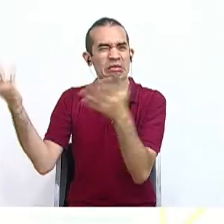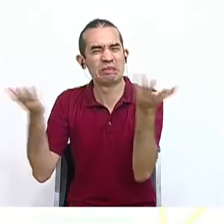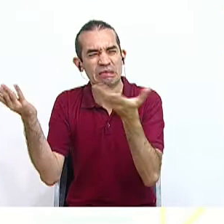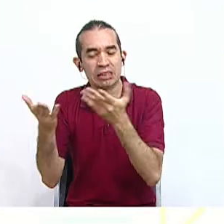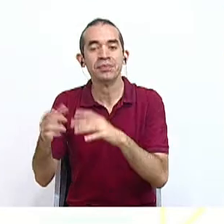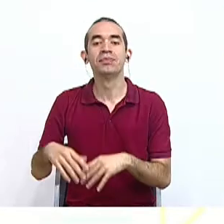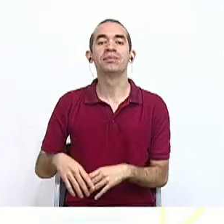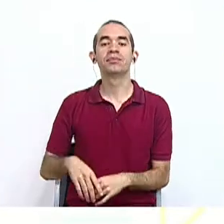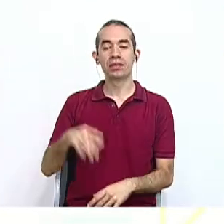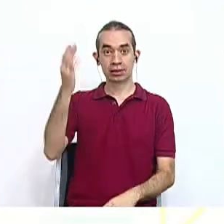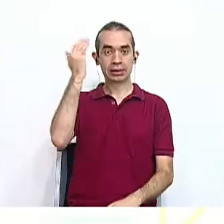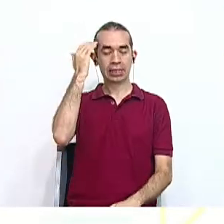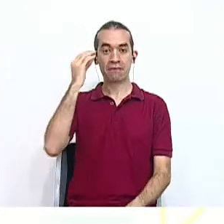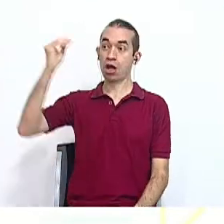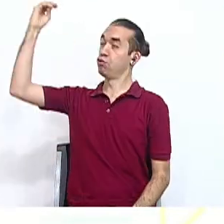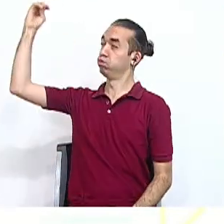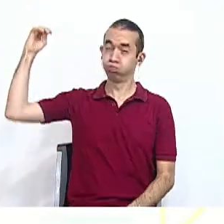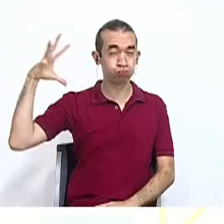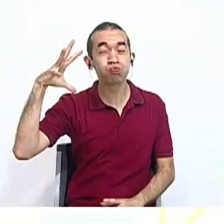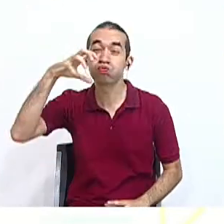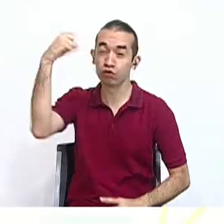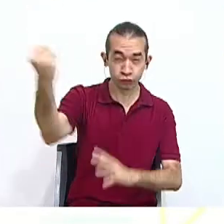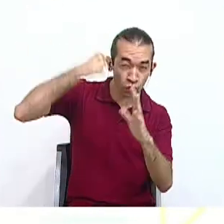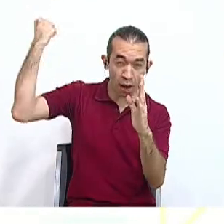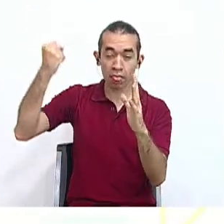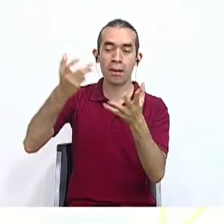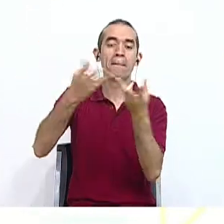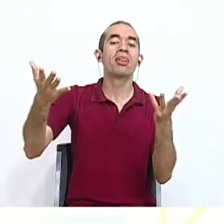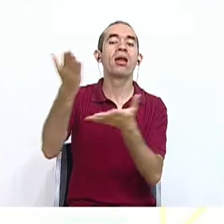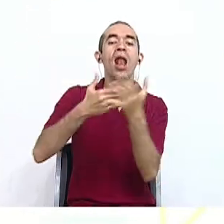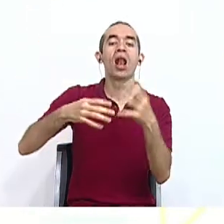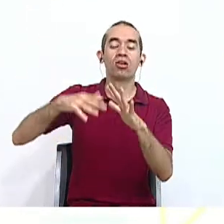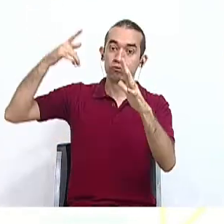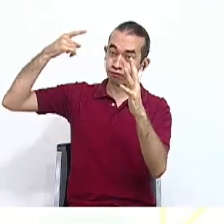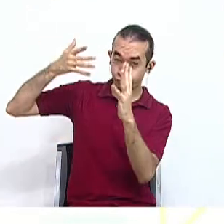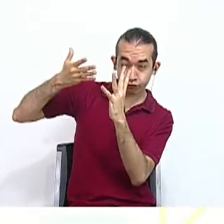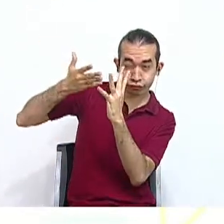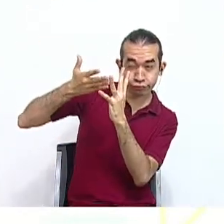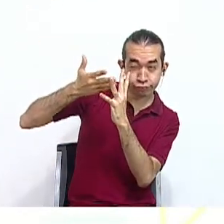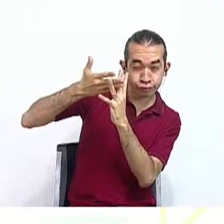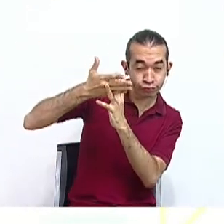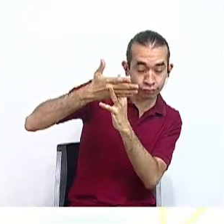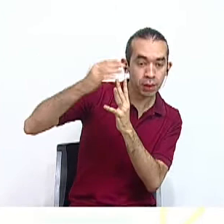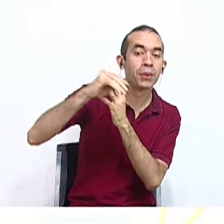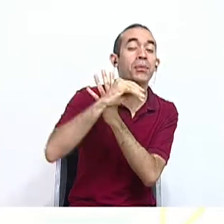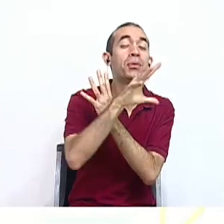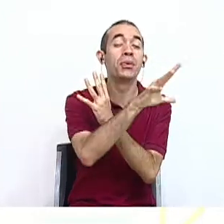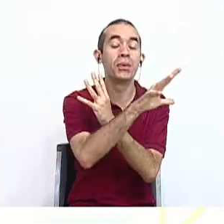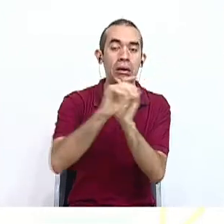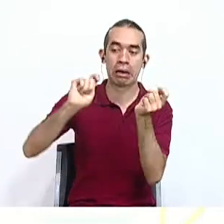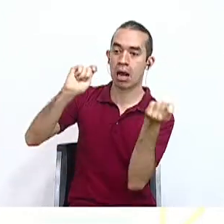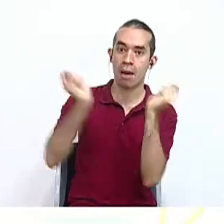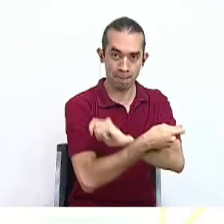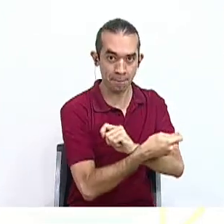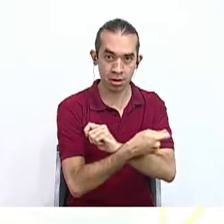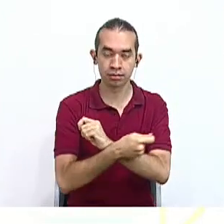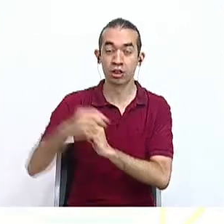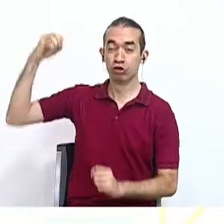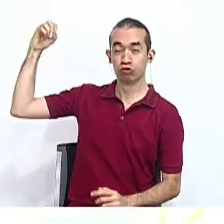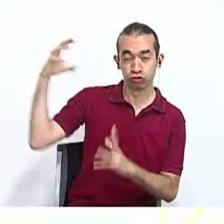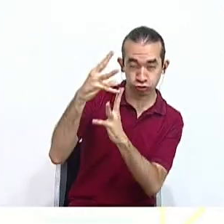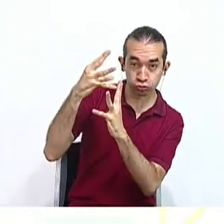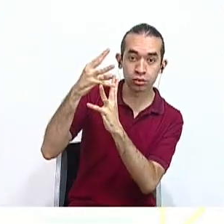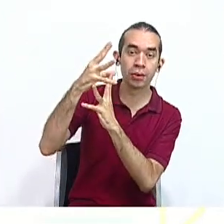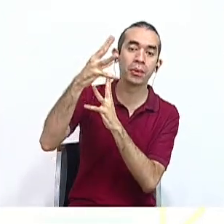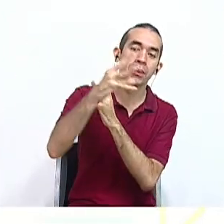la intensidad de luz que entra en cierto material y la intensidad de luz que va a salir. Por ejemplo, acá